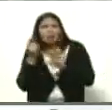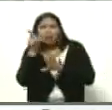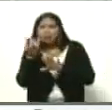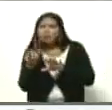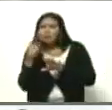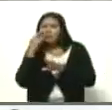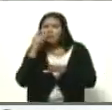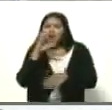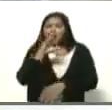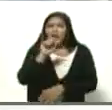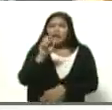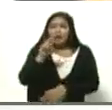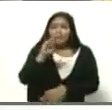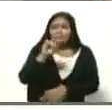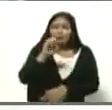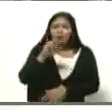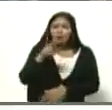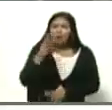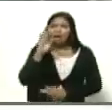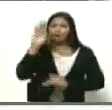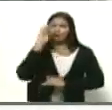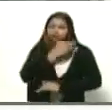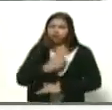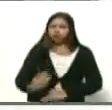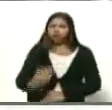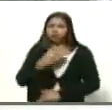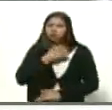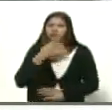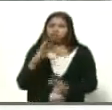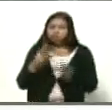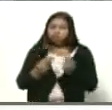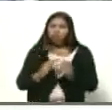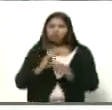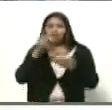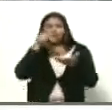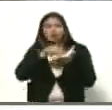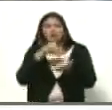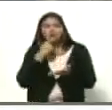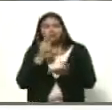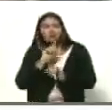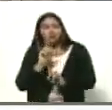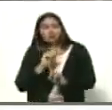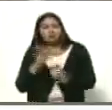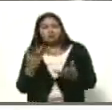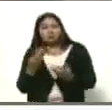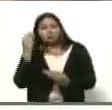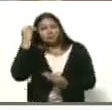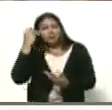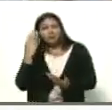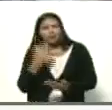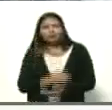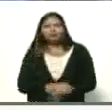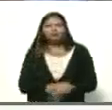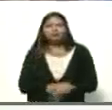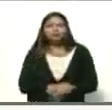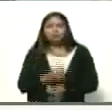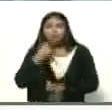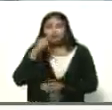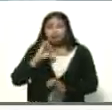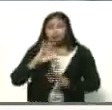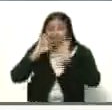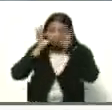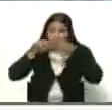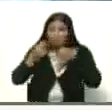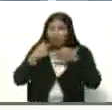señor llamado Carmona se juramentara y disolviera los poderes, ¿qué es eso? Eso no fue lo que ellos tenían en mente. Te lo digo porque a mí mismo me lo